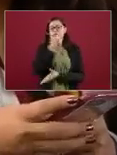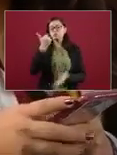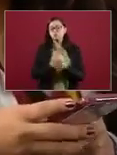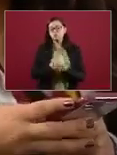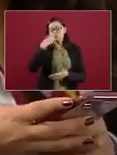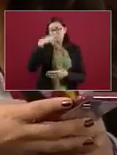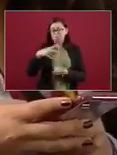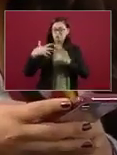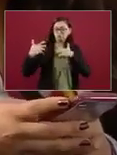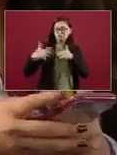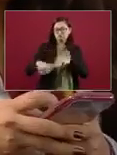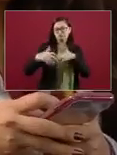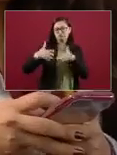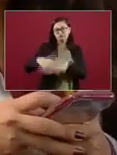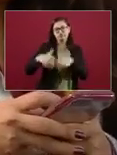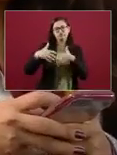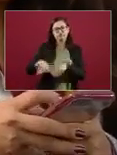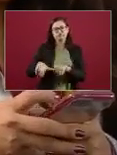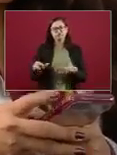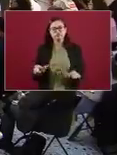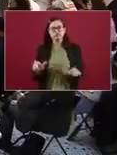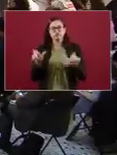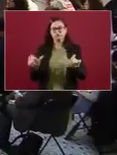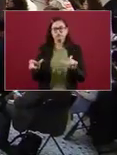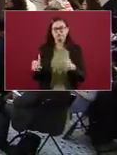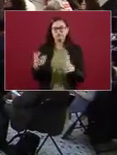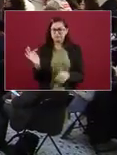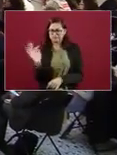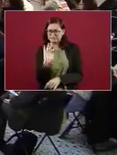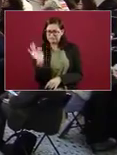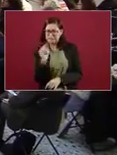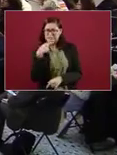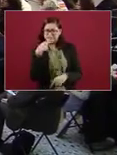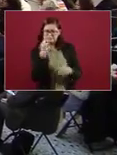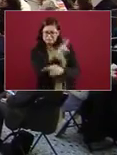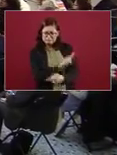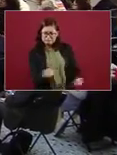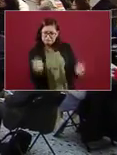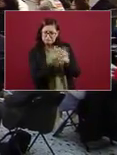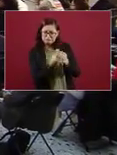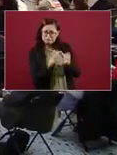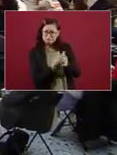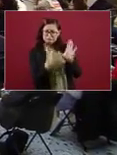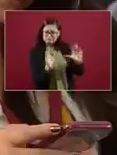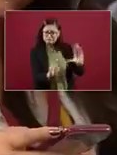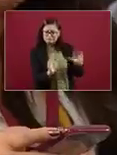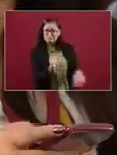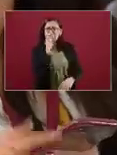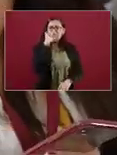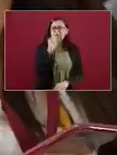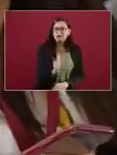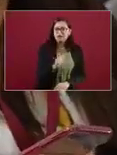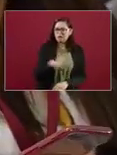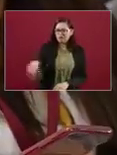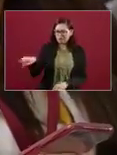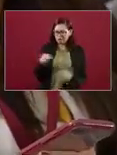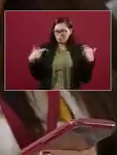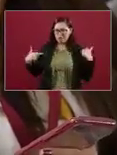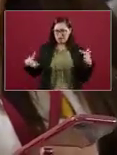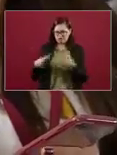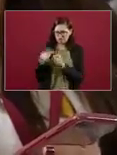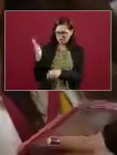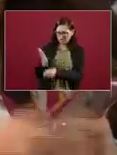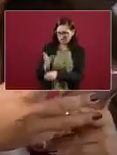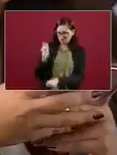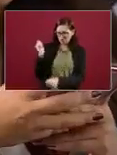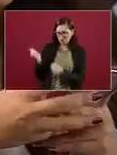de presión, ¿esto no podría dejar a los niños sin clases y no tendría los maestros algún tipo de descuento por no